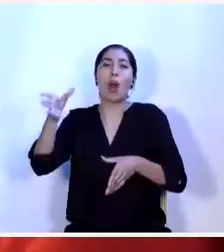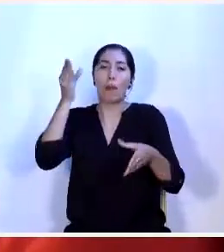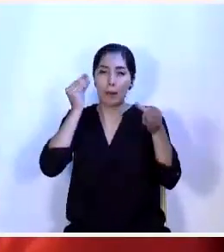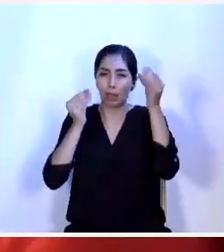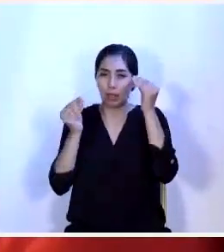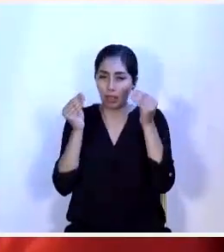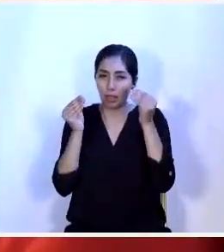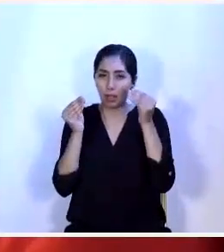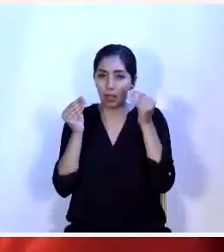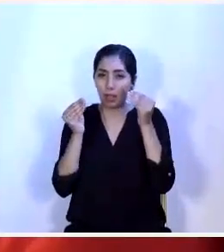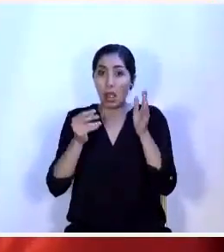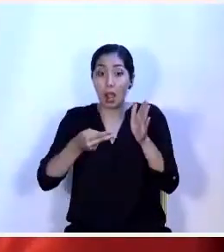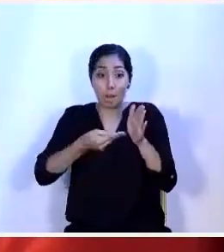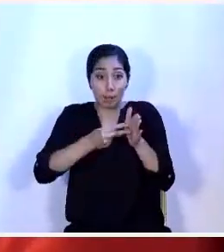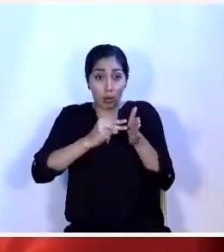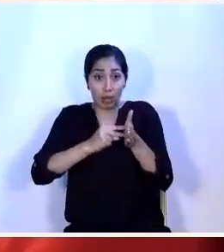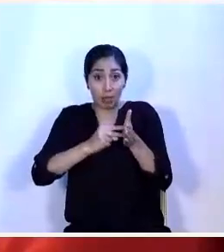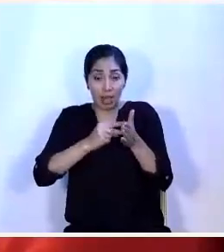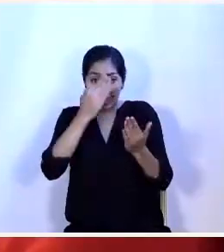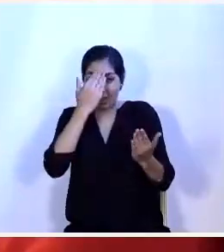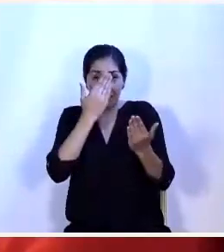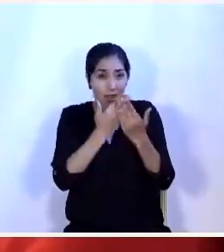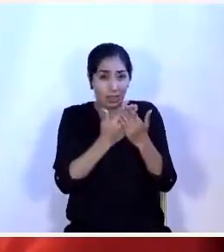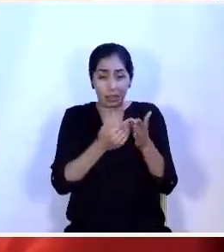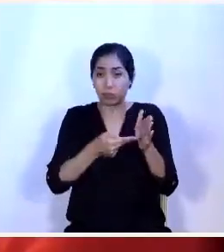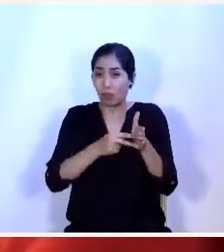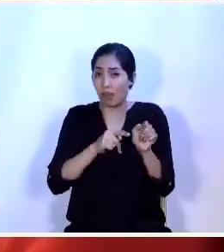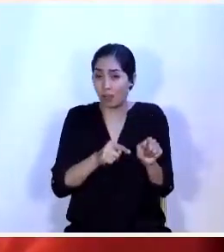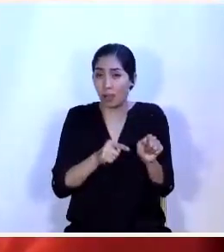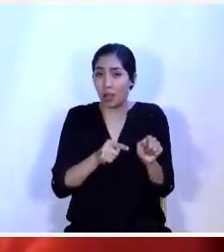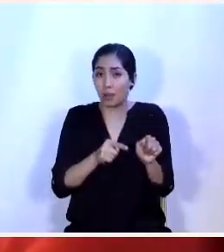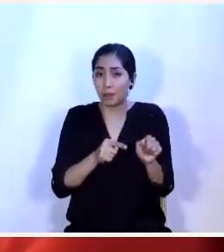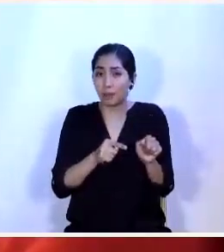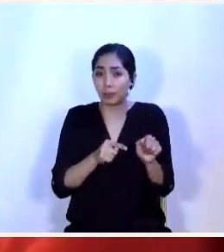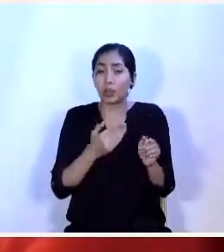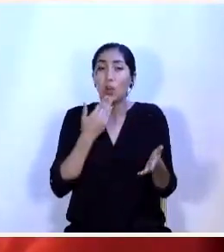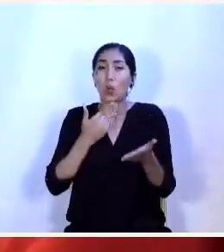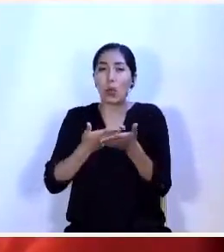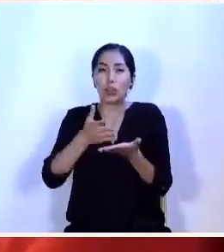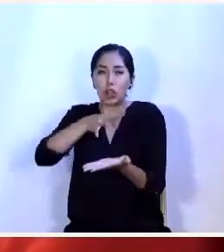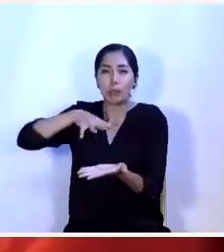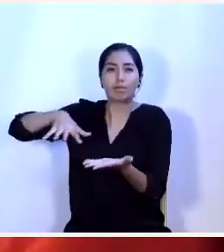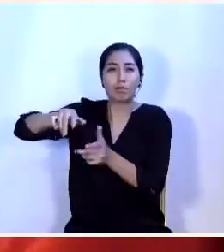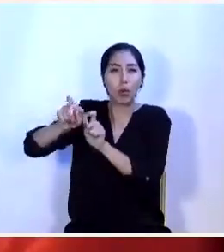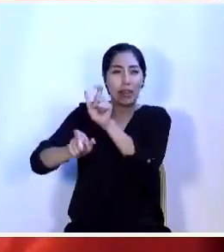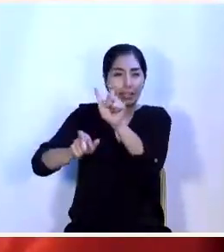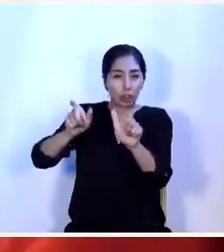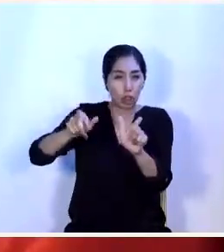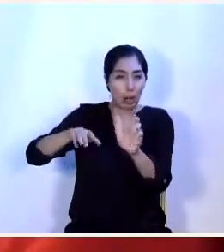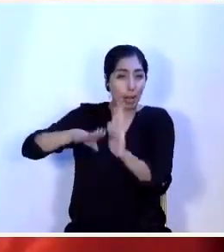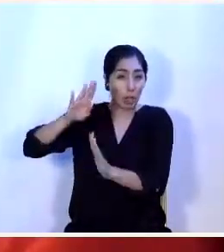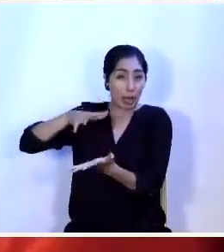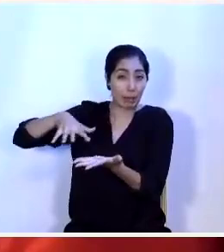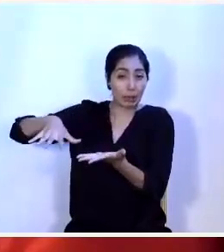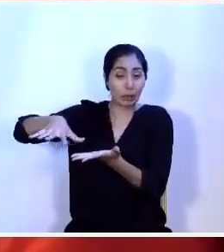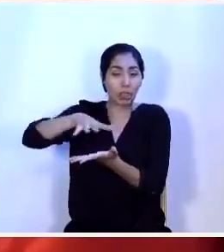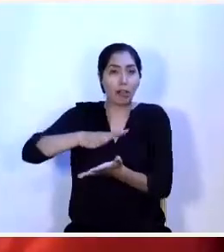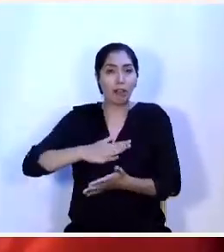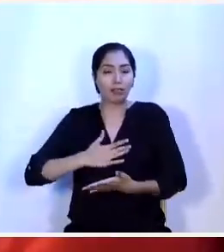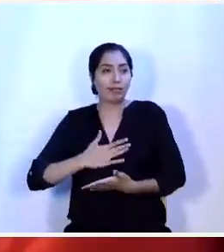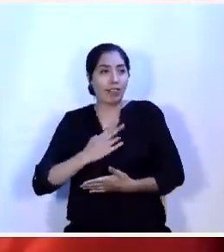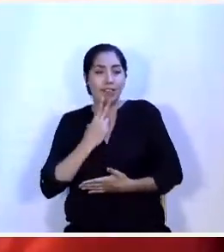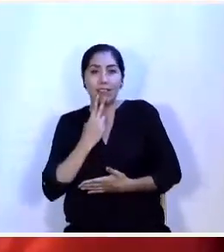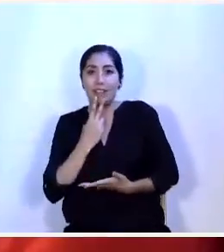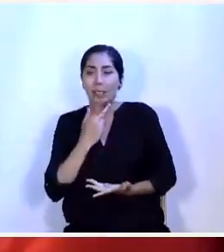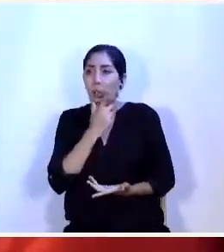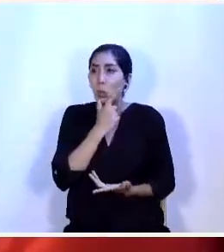El problema al que nos enfrentamos es que cuando el grueso de la población vive rodeada de una tremenda incertidumbre respecto a